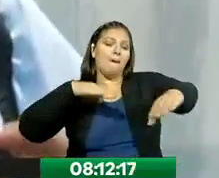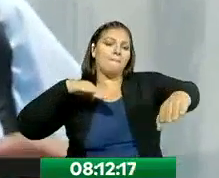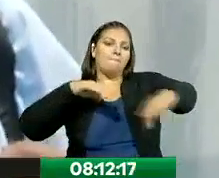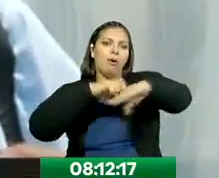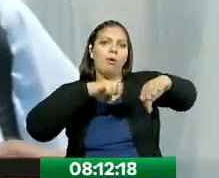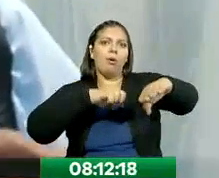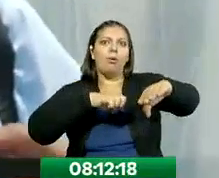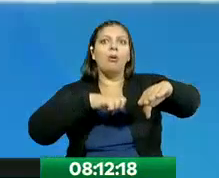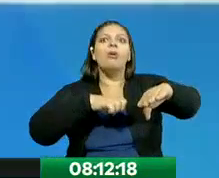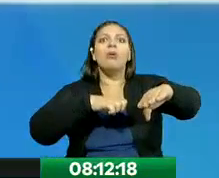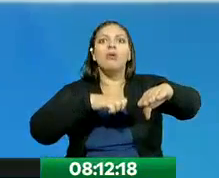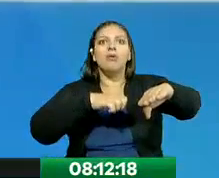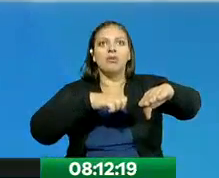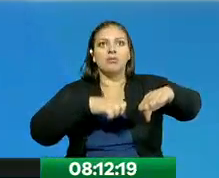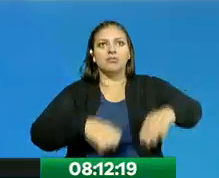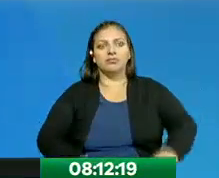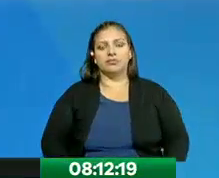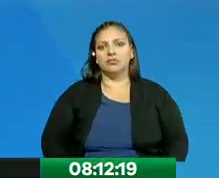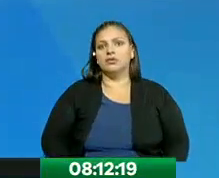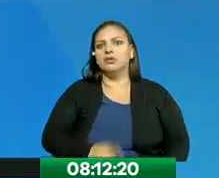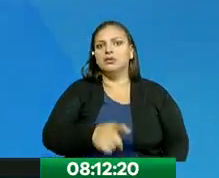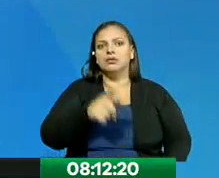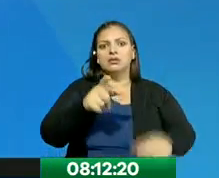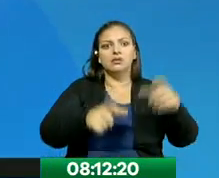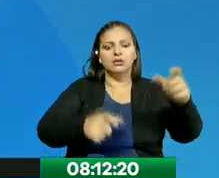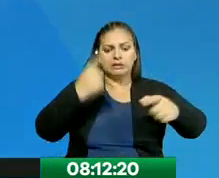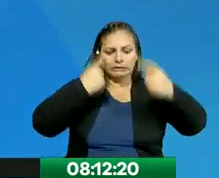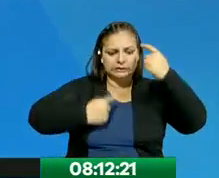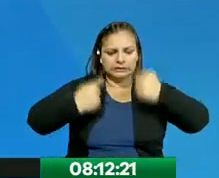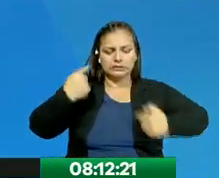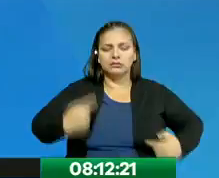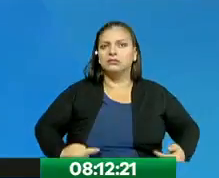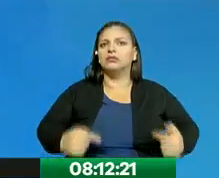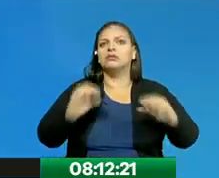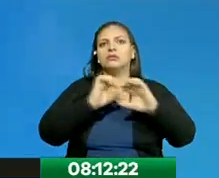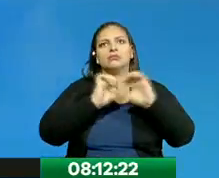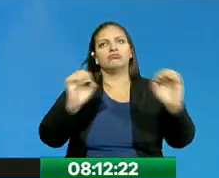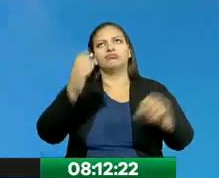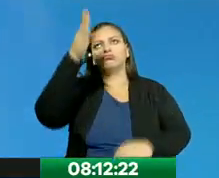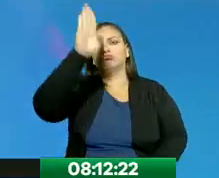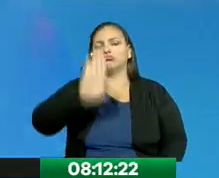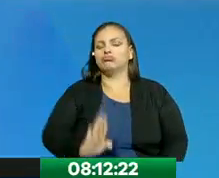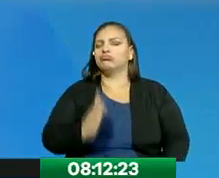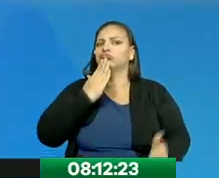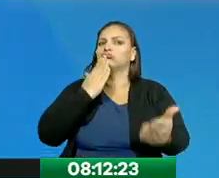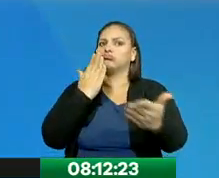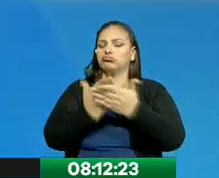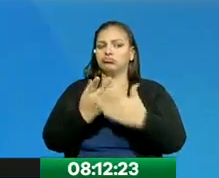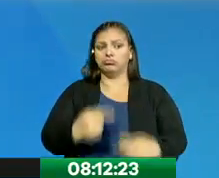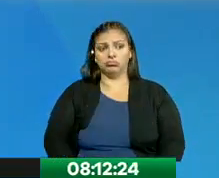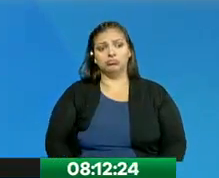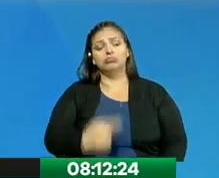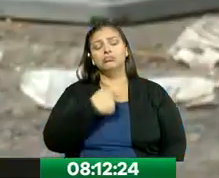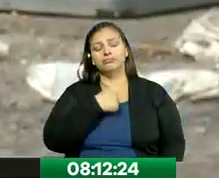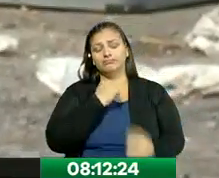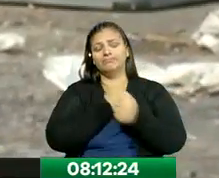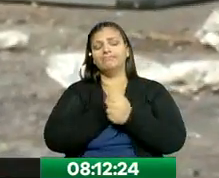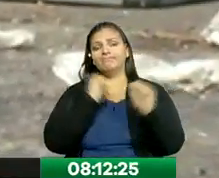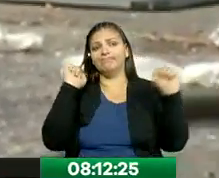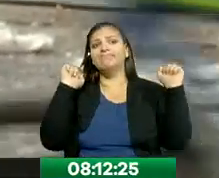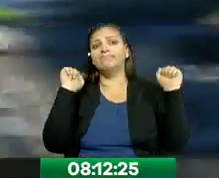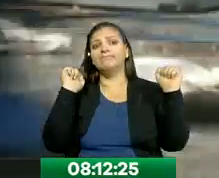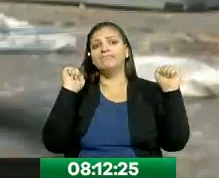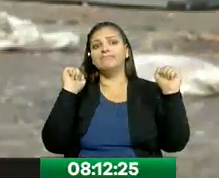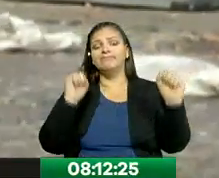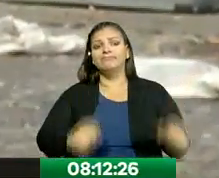no hubo heridos duros de usuario y bien tampoco yo salí gracias a dios zinc sin novedad debido